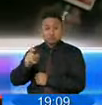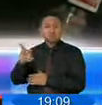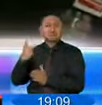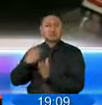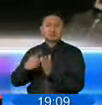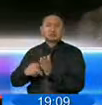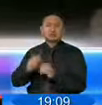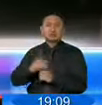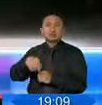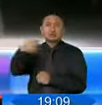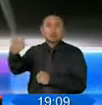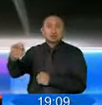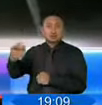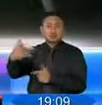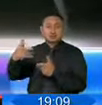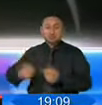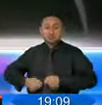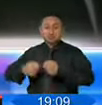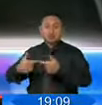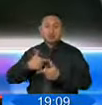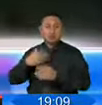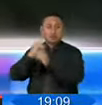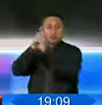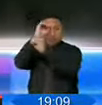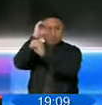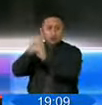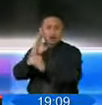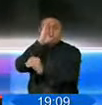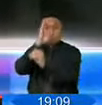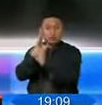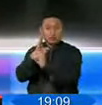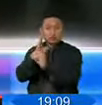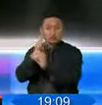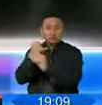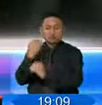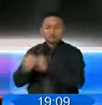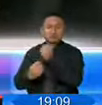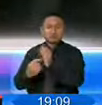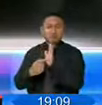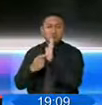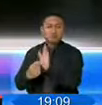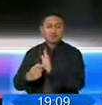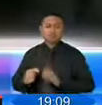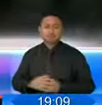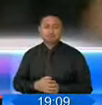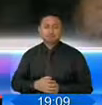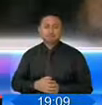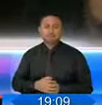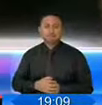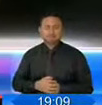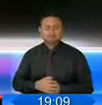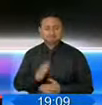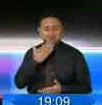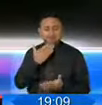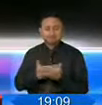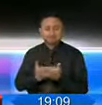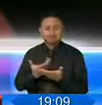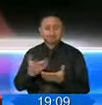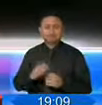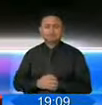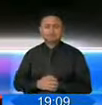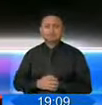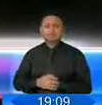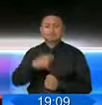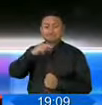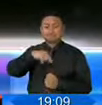está pasando en la frontera, y esa es nuestra misión, poner en escena qué es lo que está sucediendo en esos lugares. Muchísimas gracias, compañeros. Estas